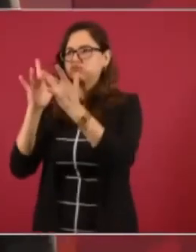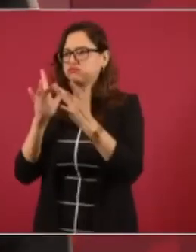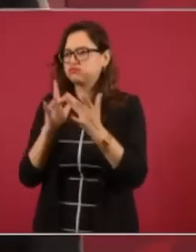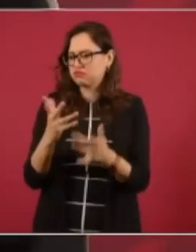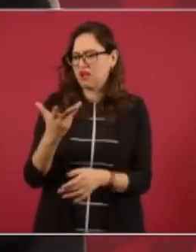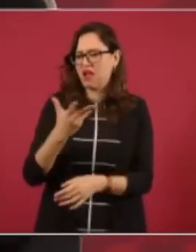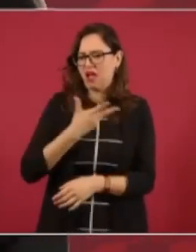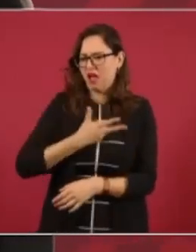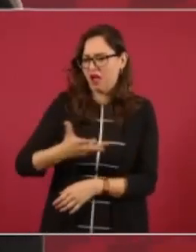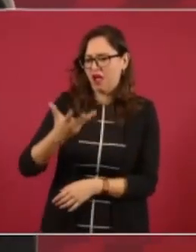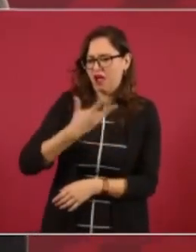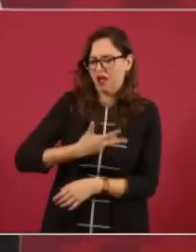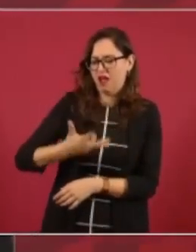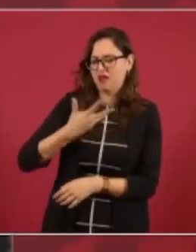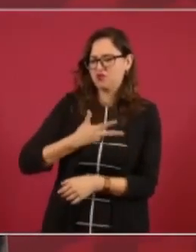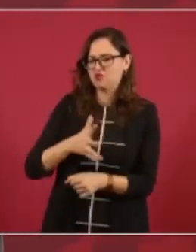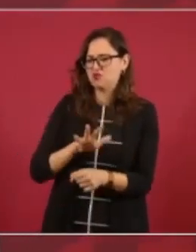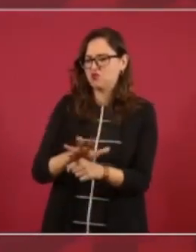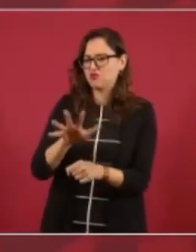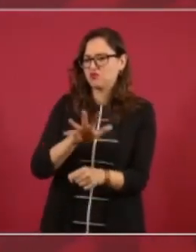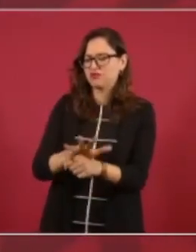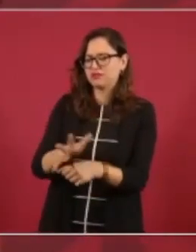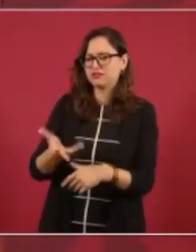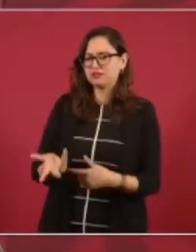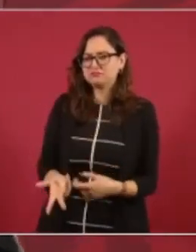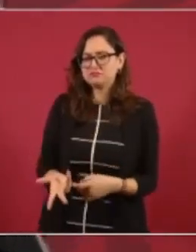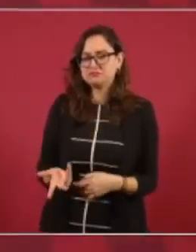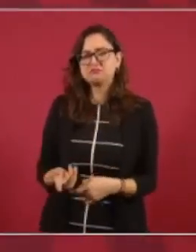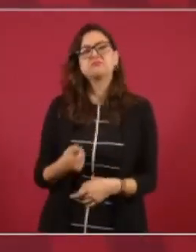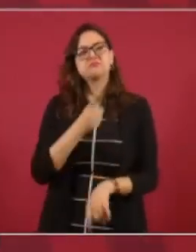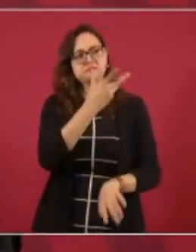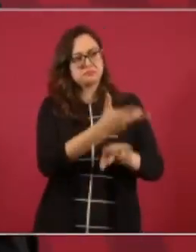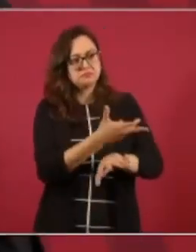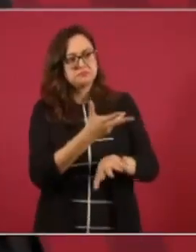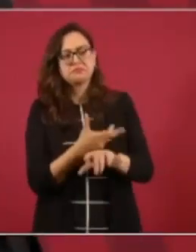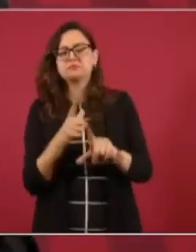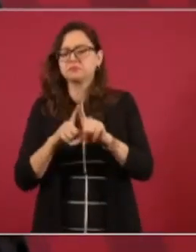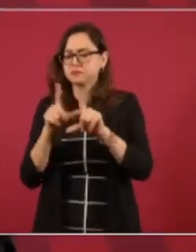buscando la unidad que nos conviene. Y hablé de eso.